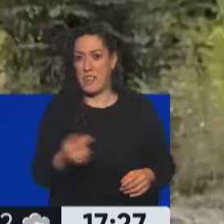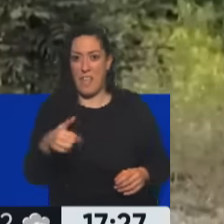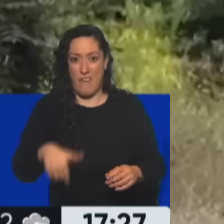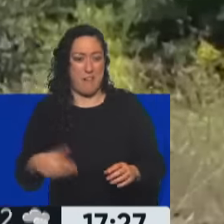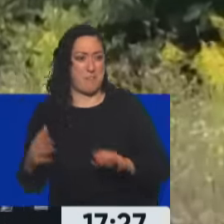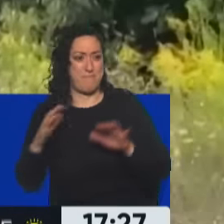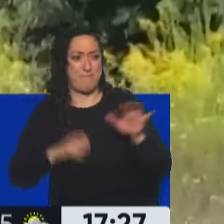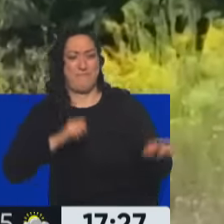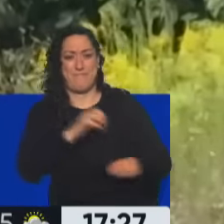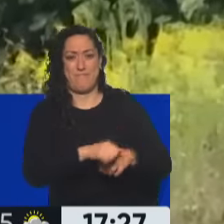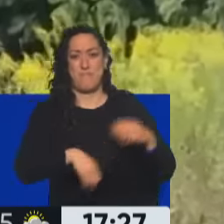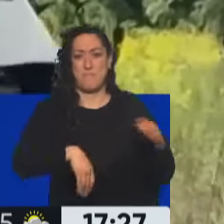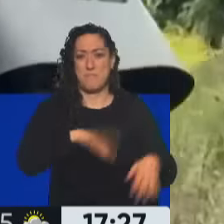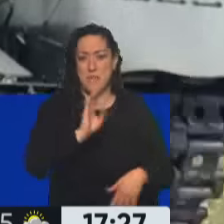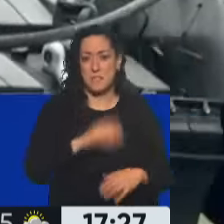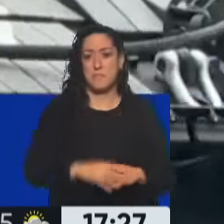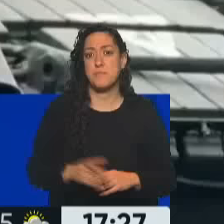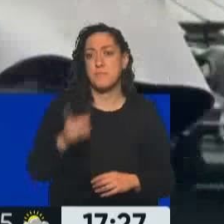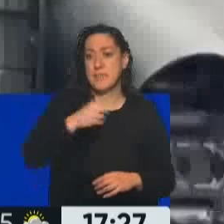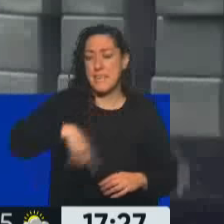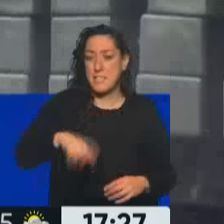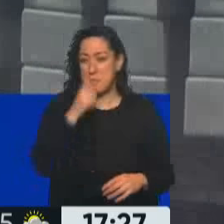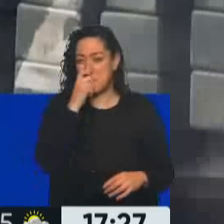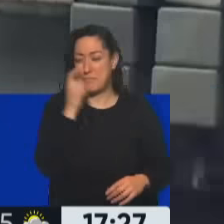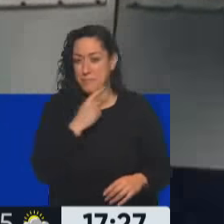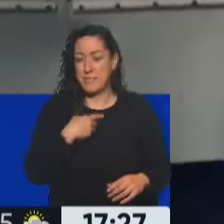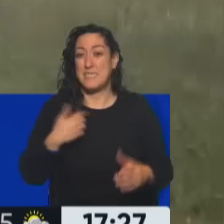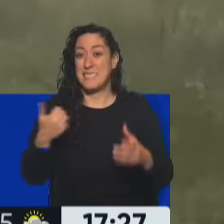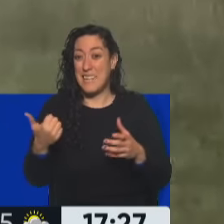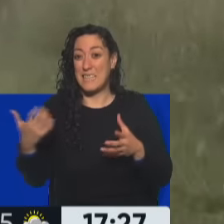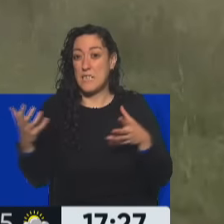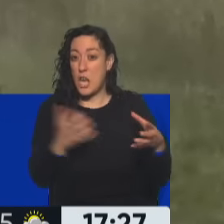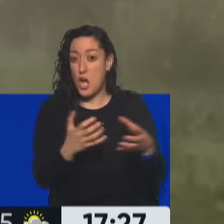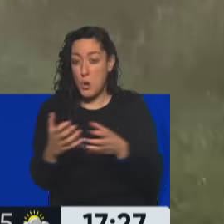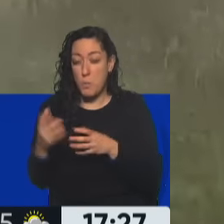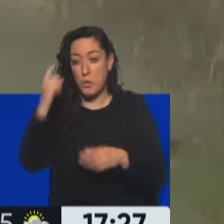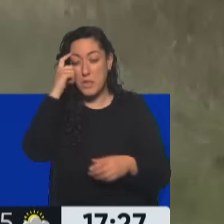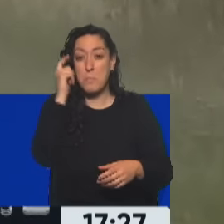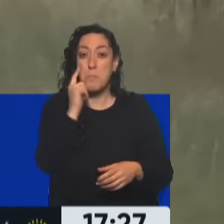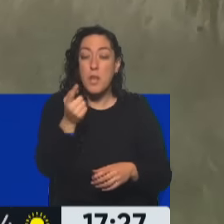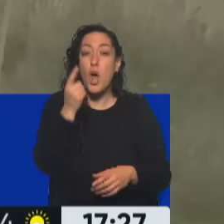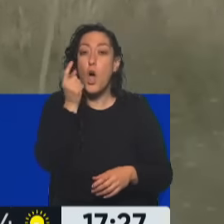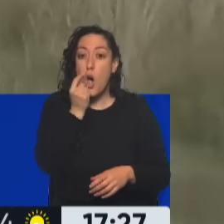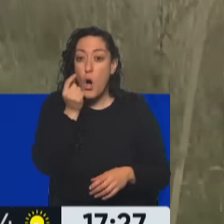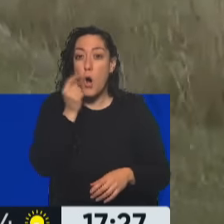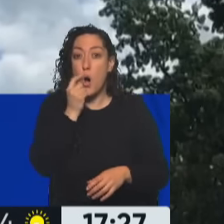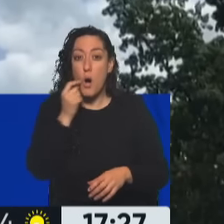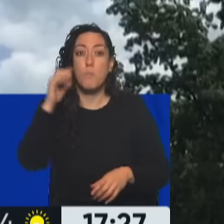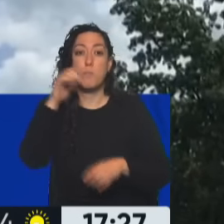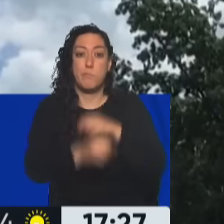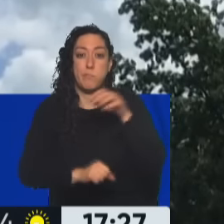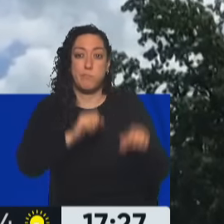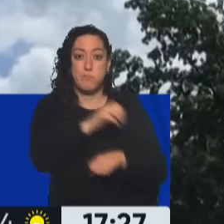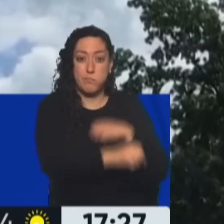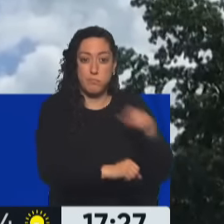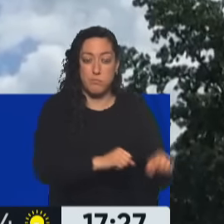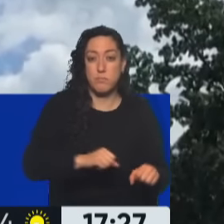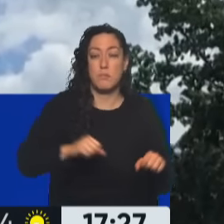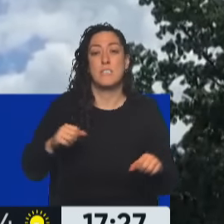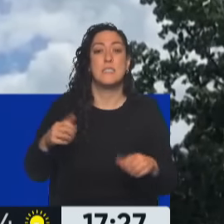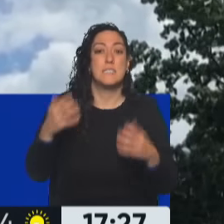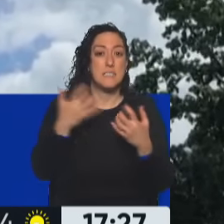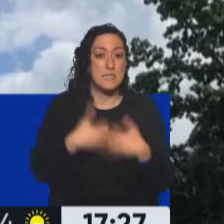Ucrania utilizó para esta operación relámpago al menos 6 brigadas de combate, más de 10.000 hombres que avanzaron apoyados por sistemas antiaéreos móviles para